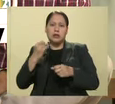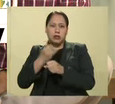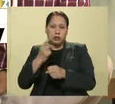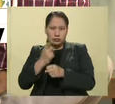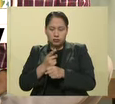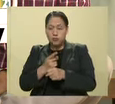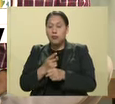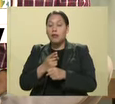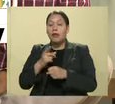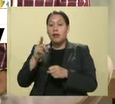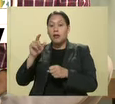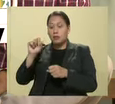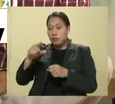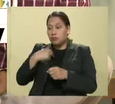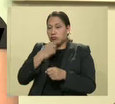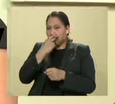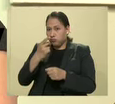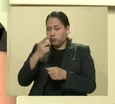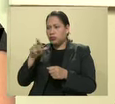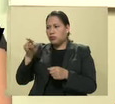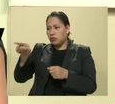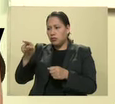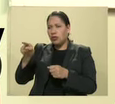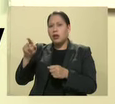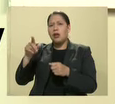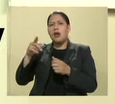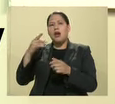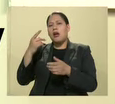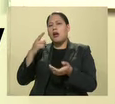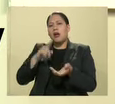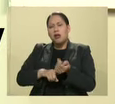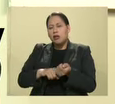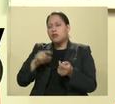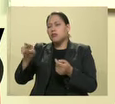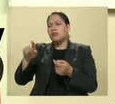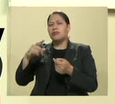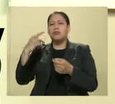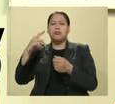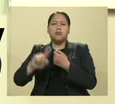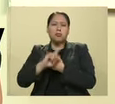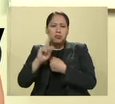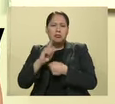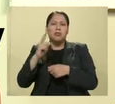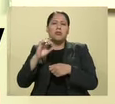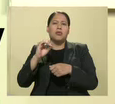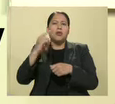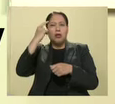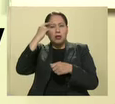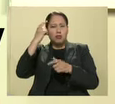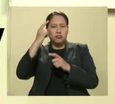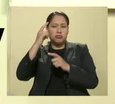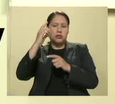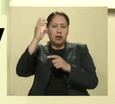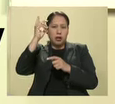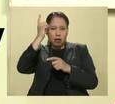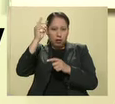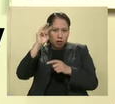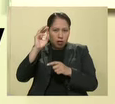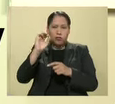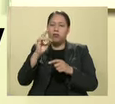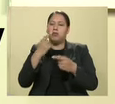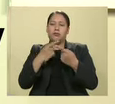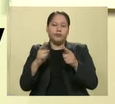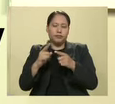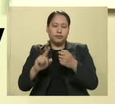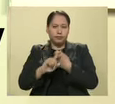los declarados o no declarados en estado de interdicción, los que tengan algún tipo de retraso mental, en fin, de lo que ya hemos